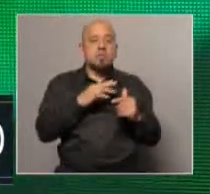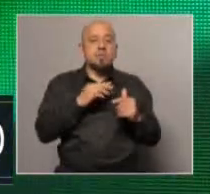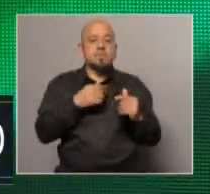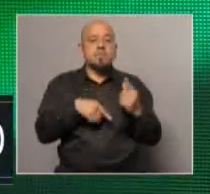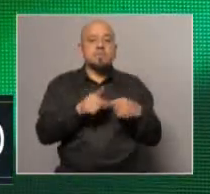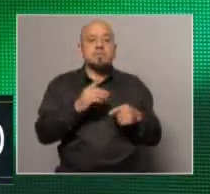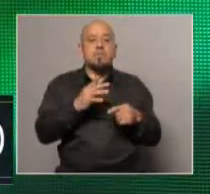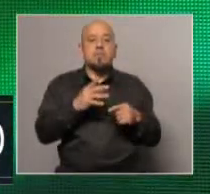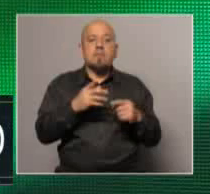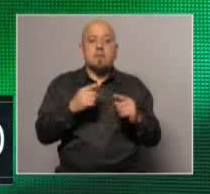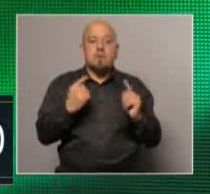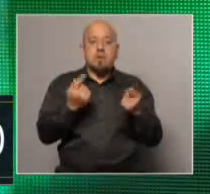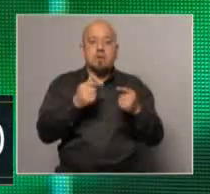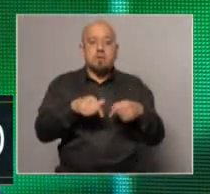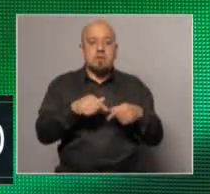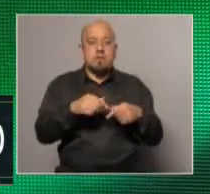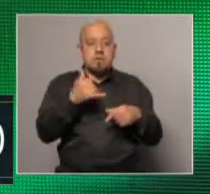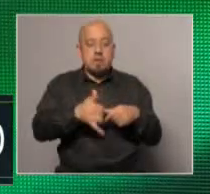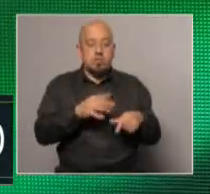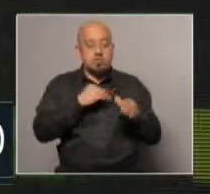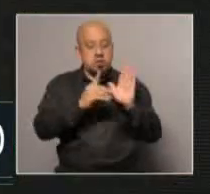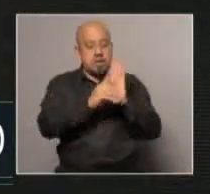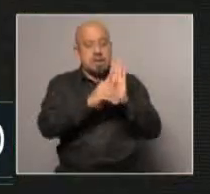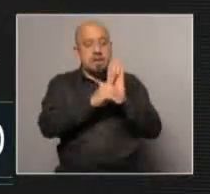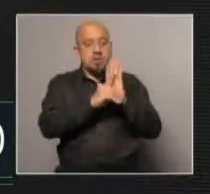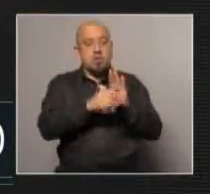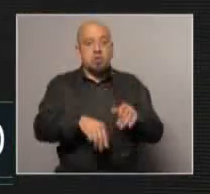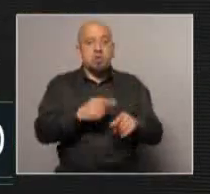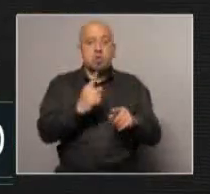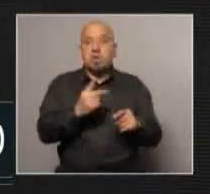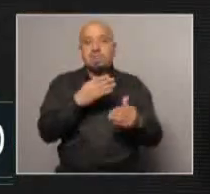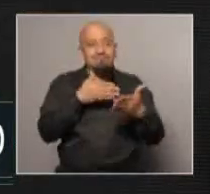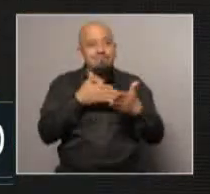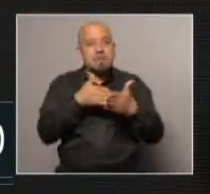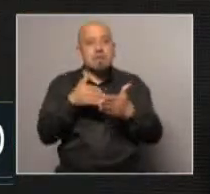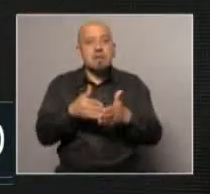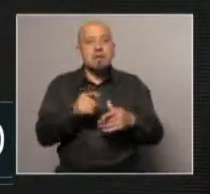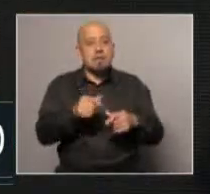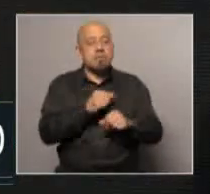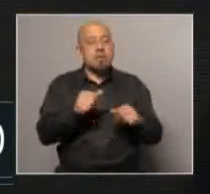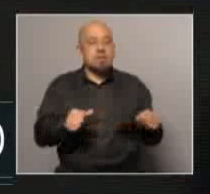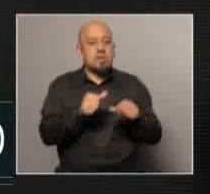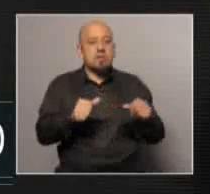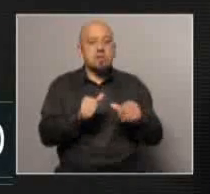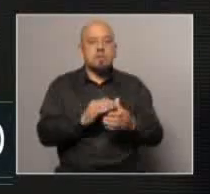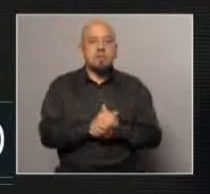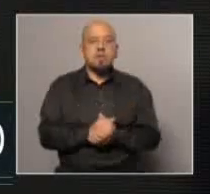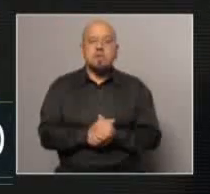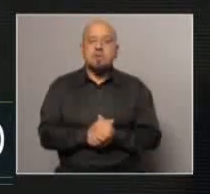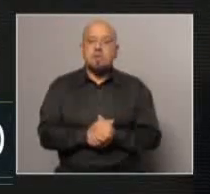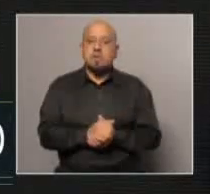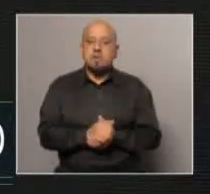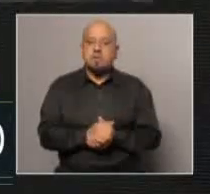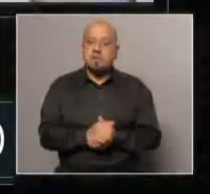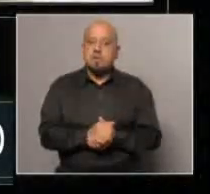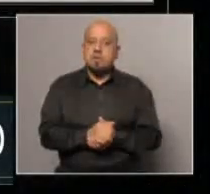más jurisprudencia que el de abajo, pero tenemos un montón de decretos que inhabilita, de que inhabilita manera, la operación. Exactamente. Bien. Bueno,